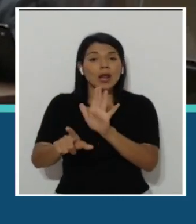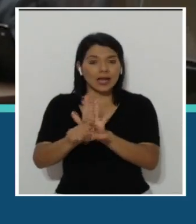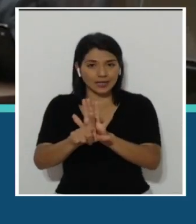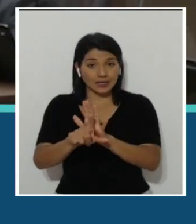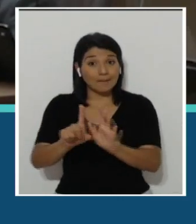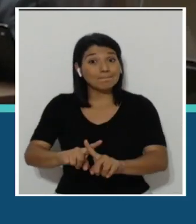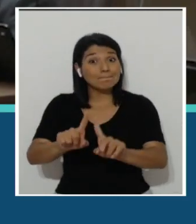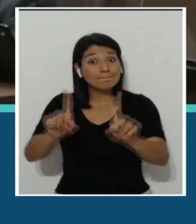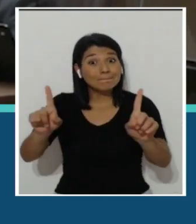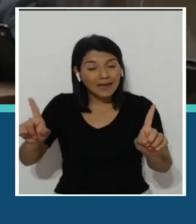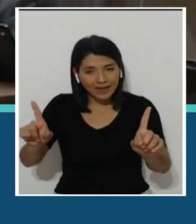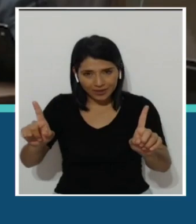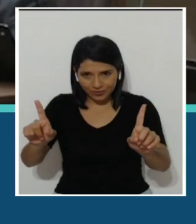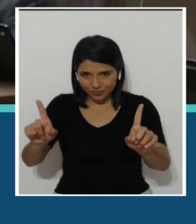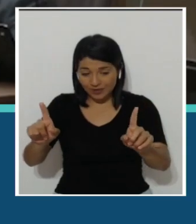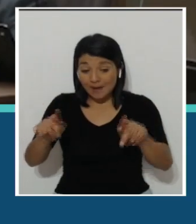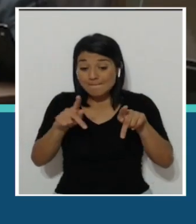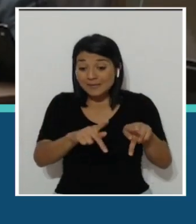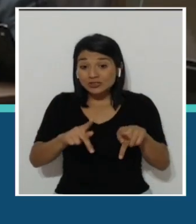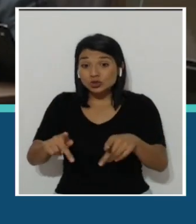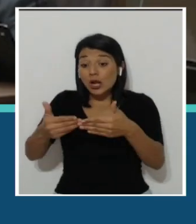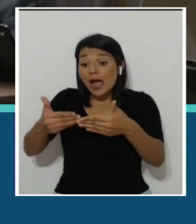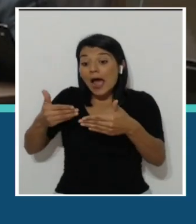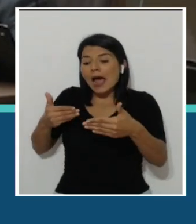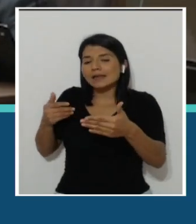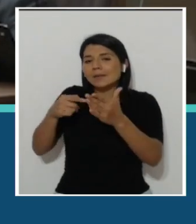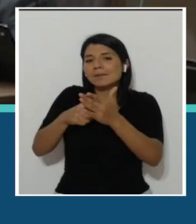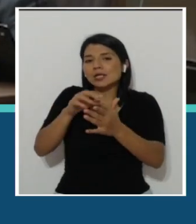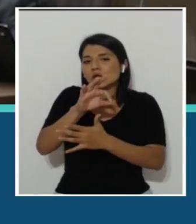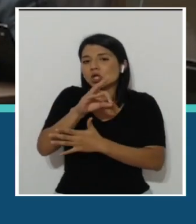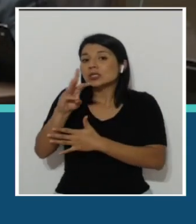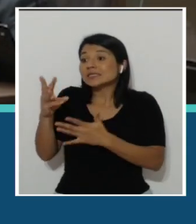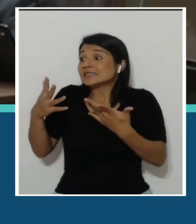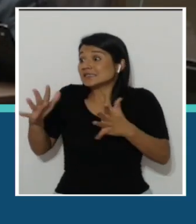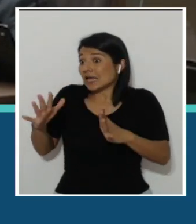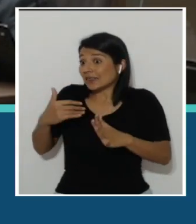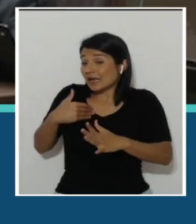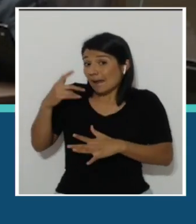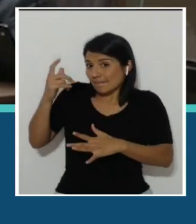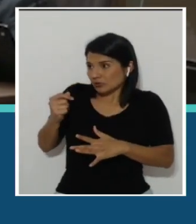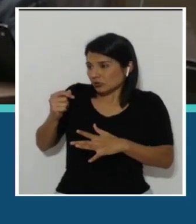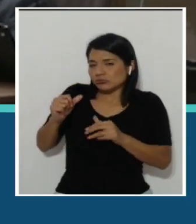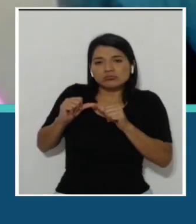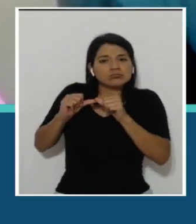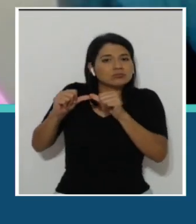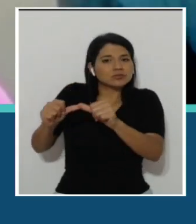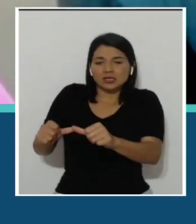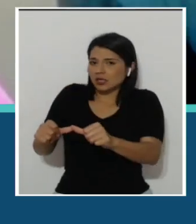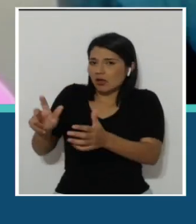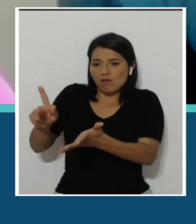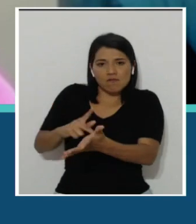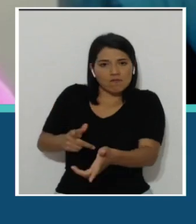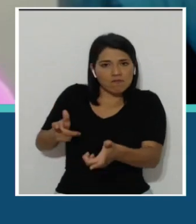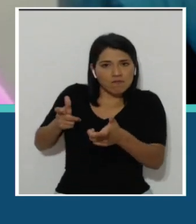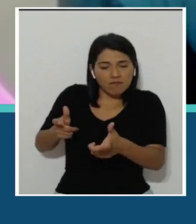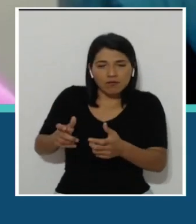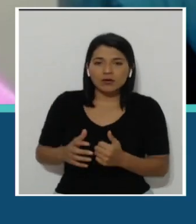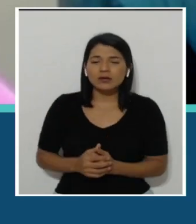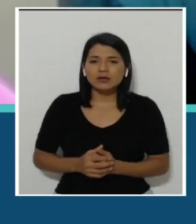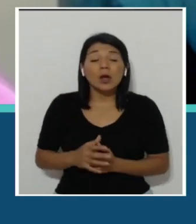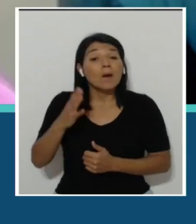ya recibían este monto de pensión antes de la reforma, lo siguen haciendo. Porque se entiende que quienes las